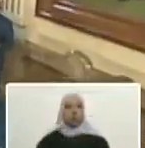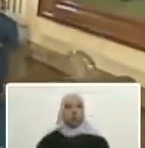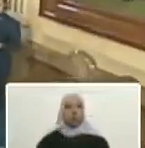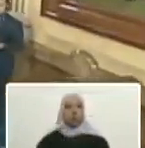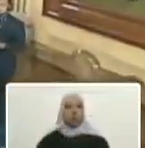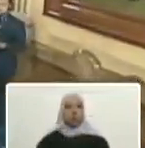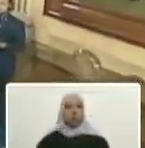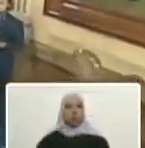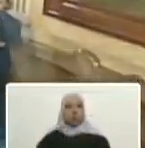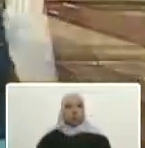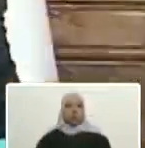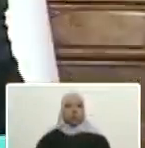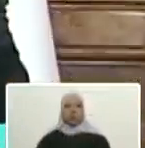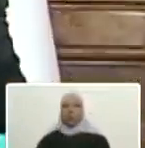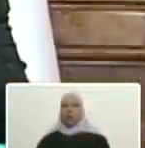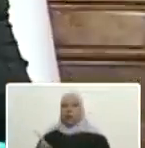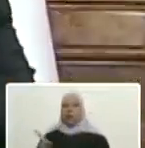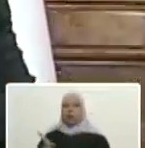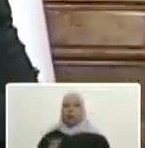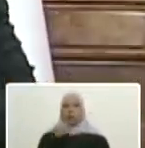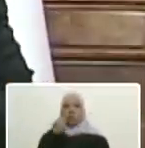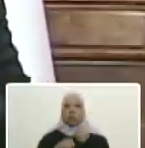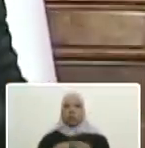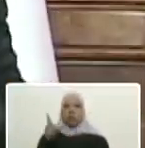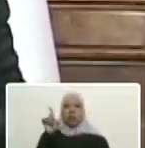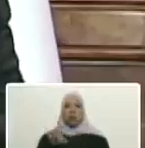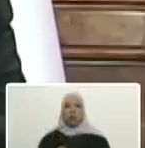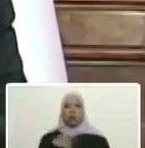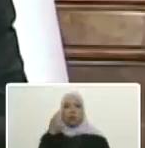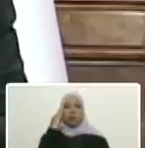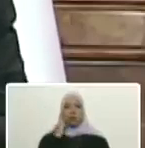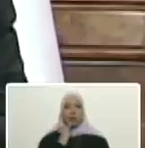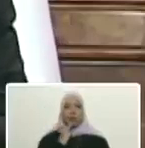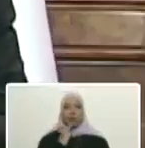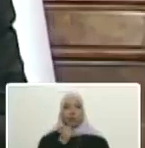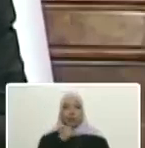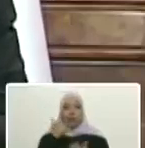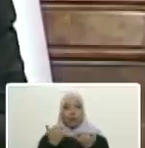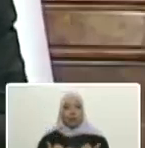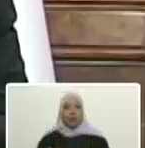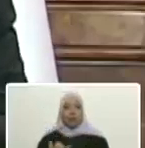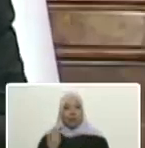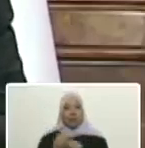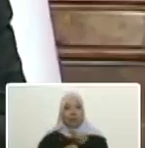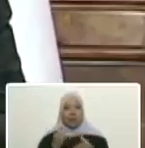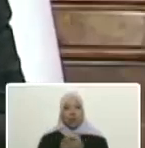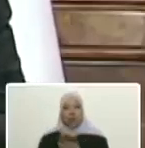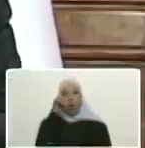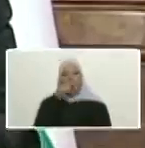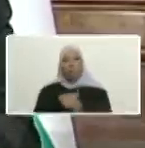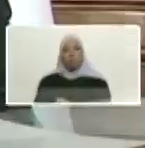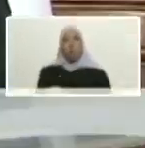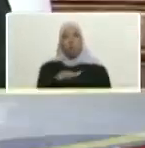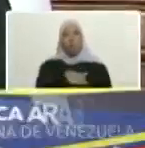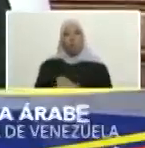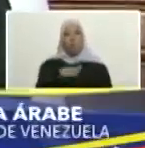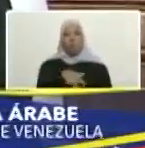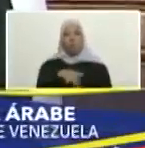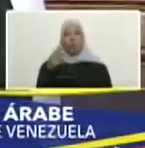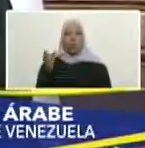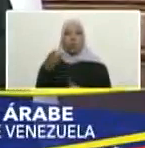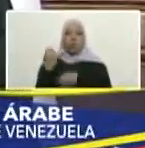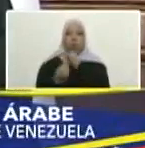Hemos entregado en sus manos la espada de Bolívar, para que esa espada esté allá, al lado del pueblo saharaui, dando las